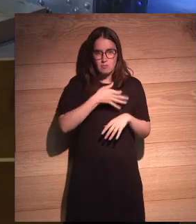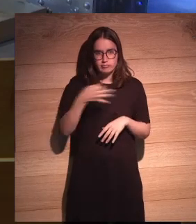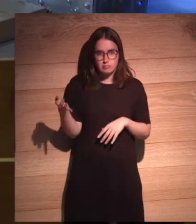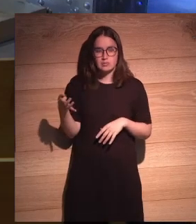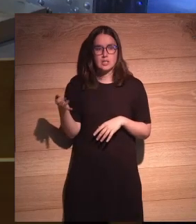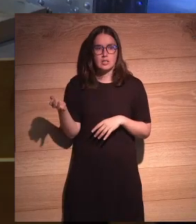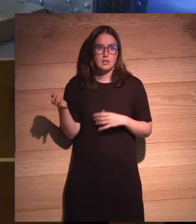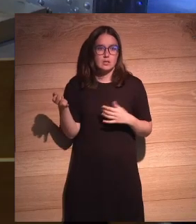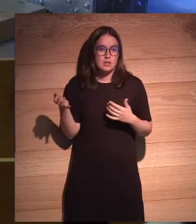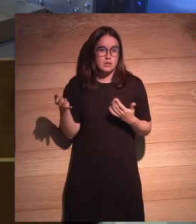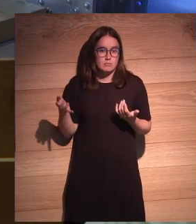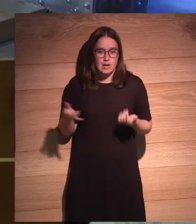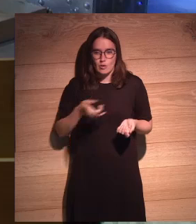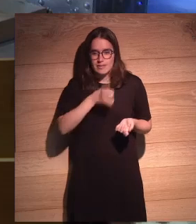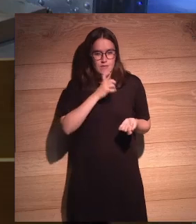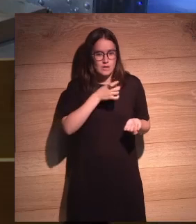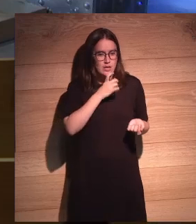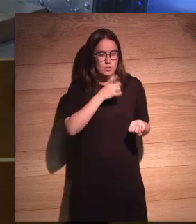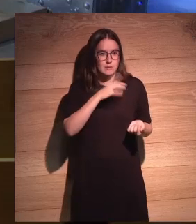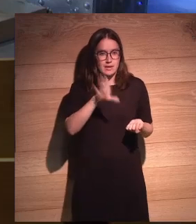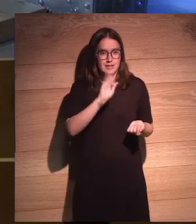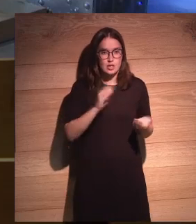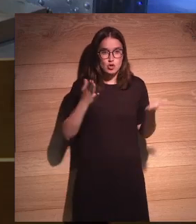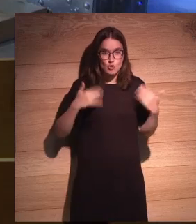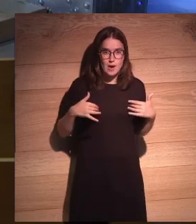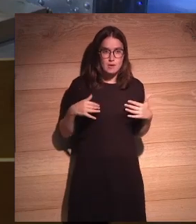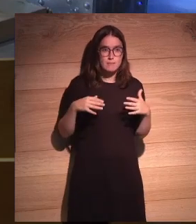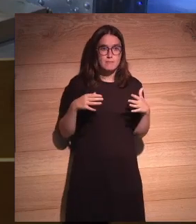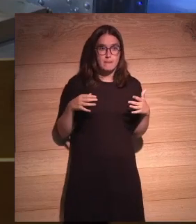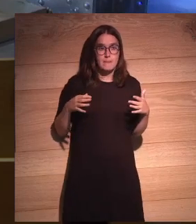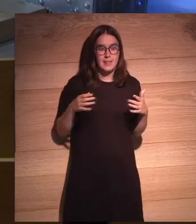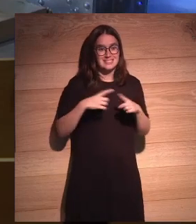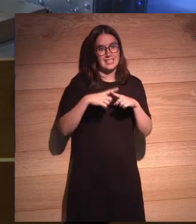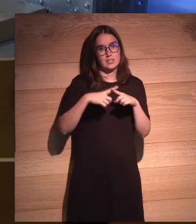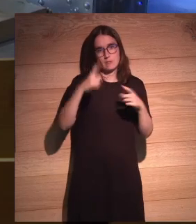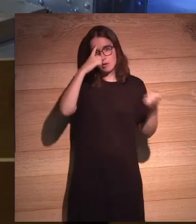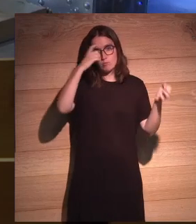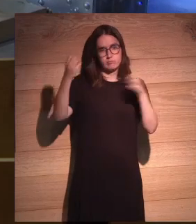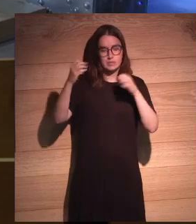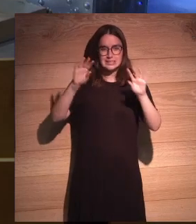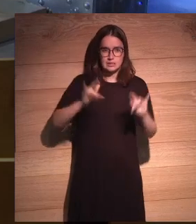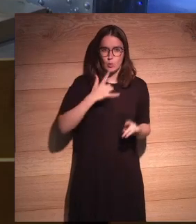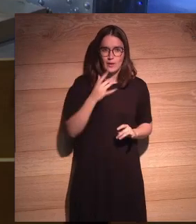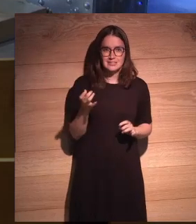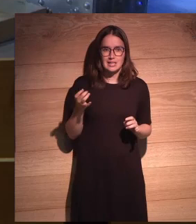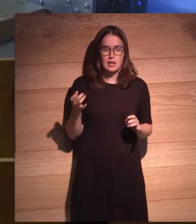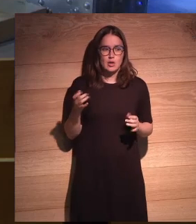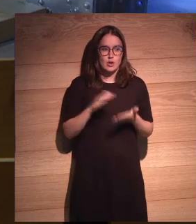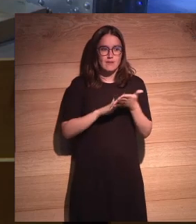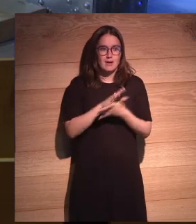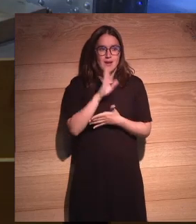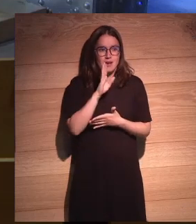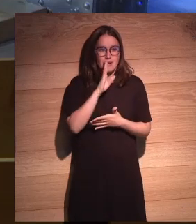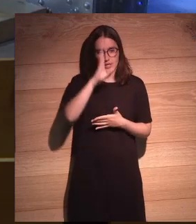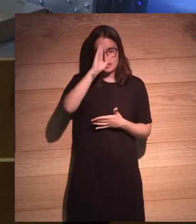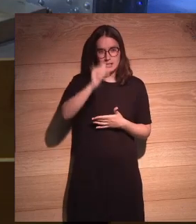perfectamente y no tienen ninguna dificultad a la hora de entender, si desde luego si el nivel es muy elevado o pues lo que hablábamos, ¿no?